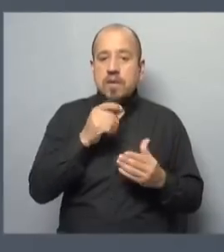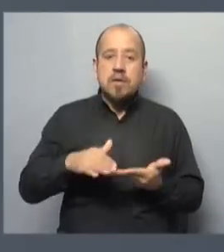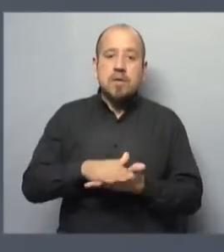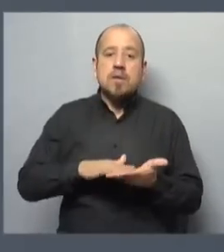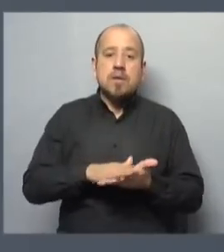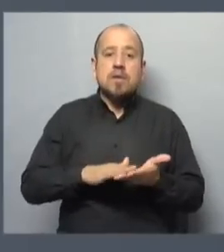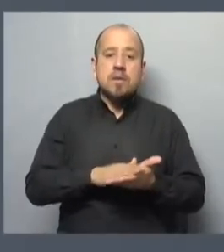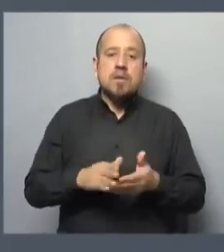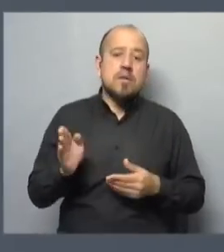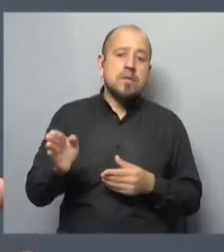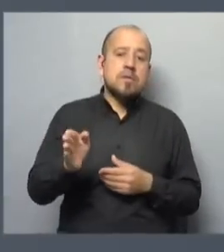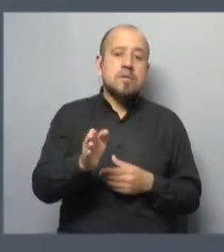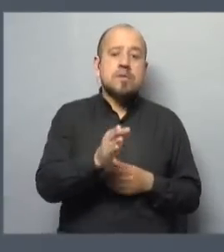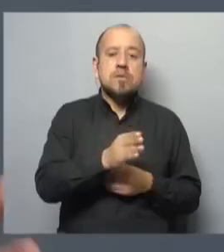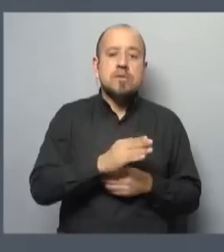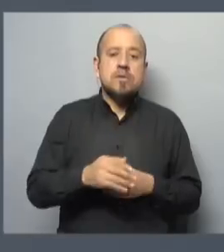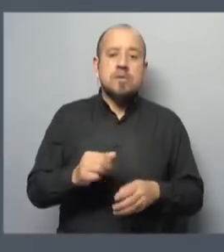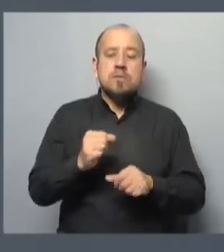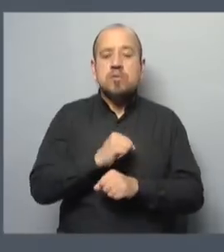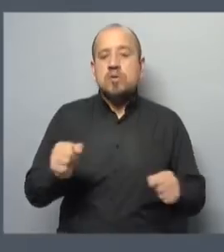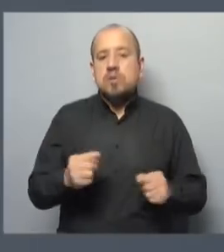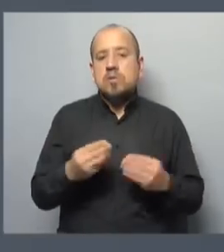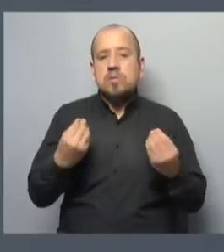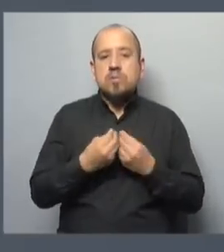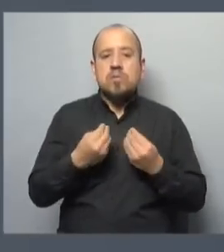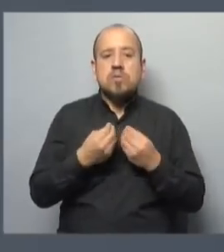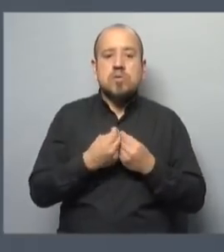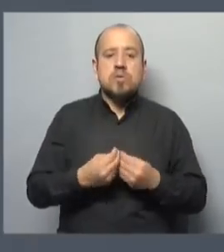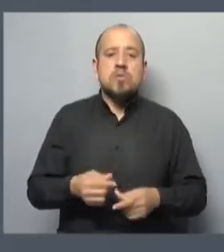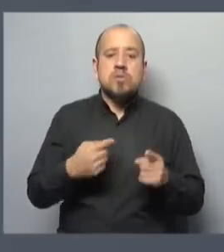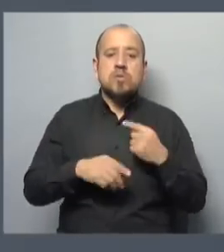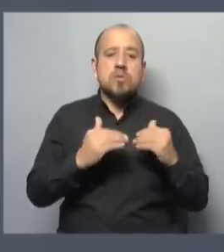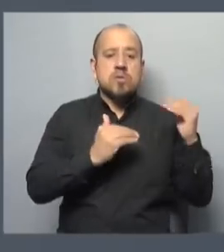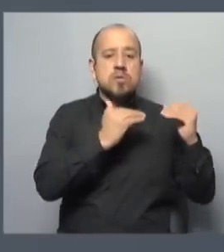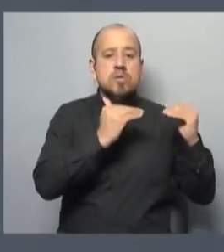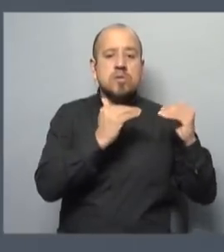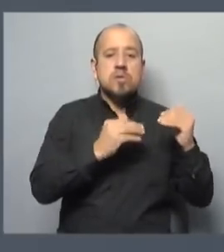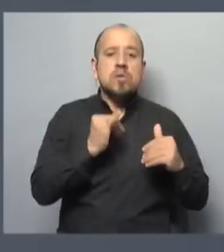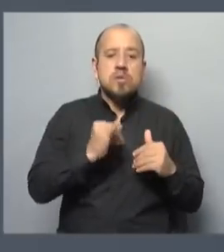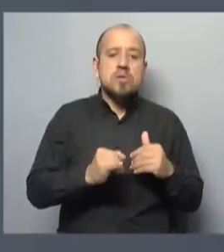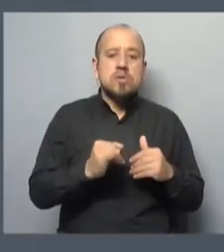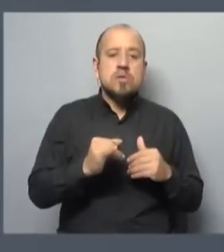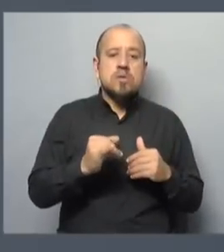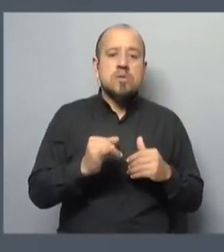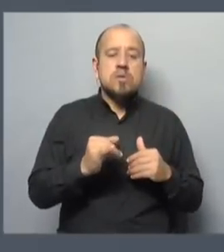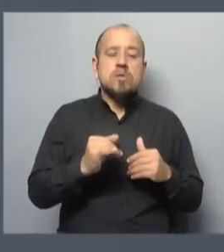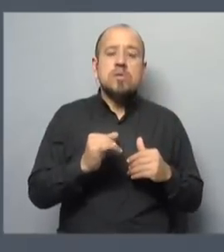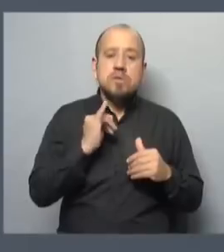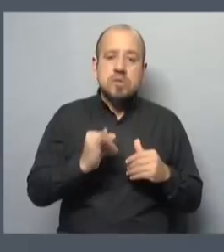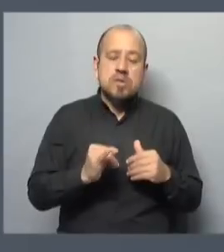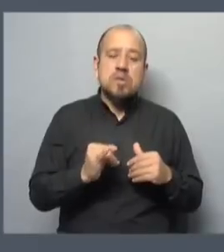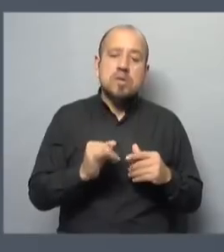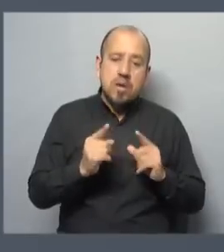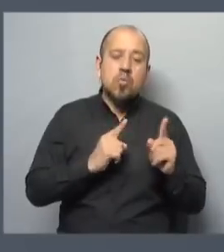que dar la entrevista a muchísima gente ir a demandar imposible pero no fui equitativo porque yo hay gente a la que le daría con gusto una